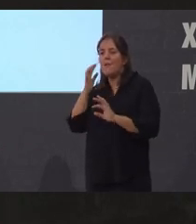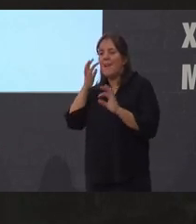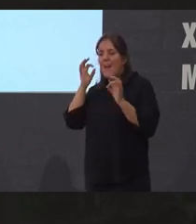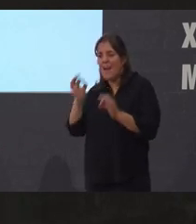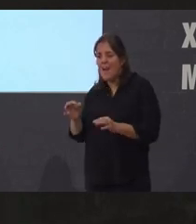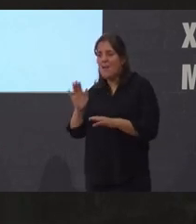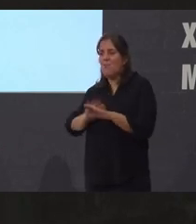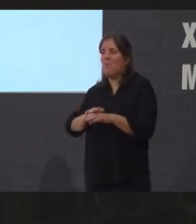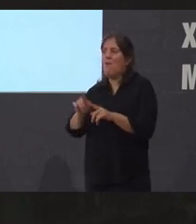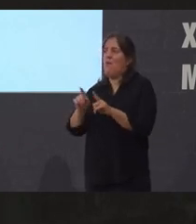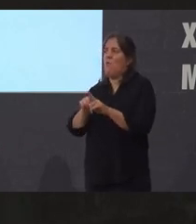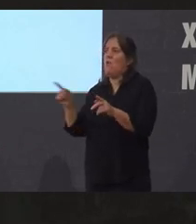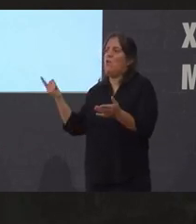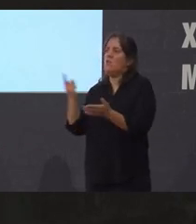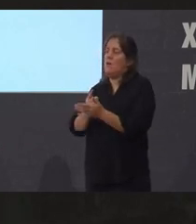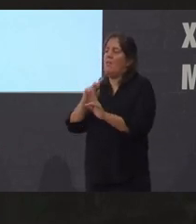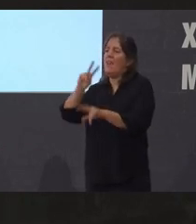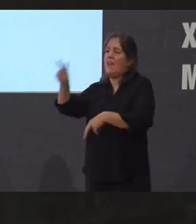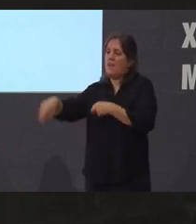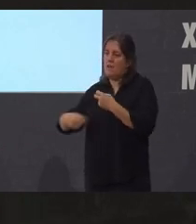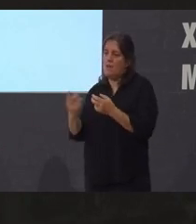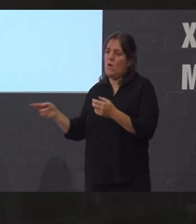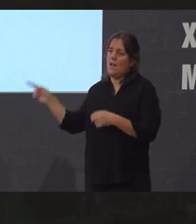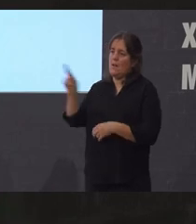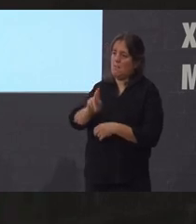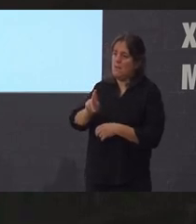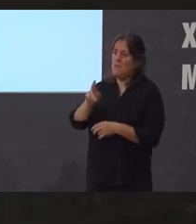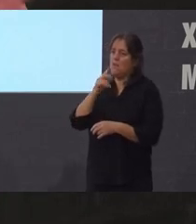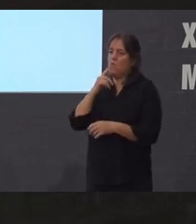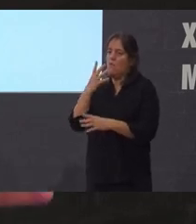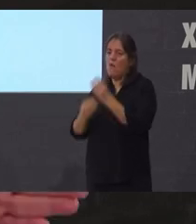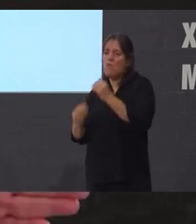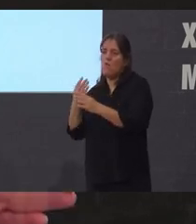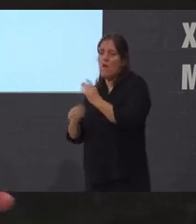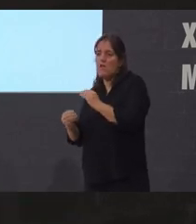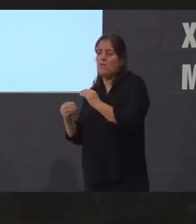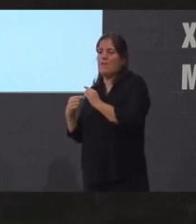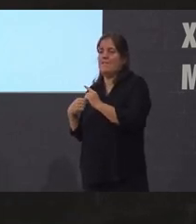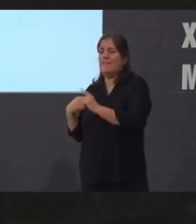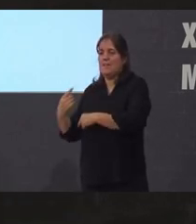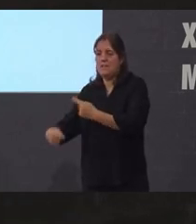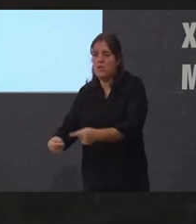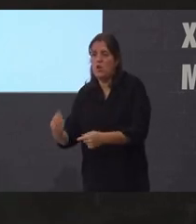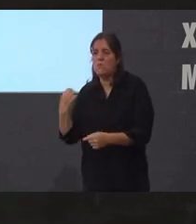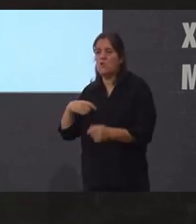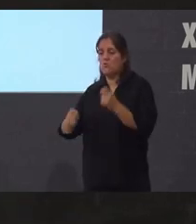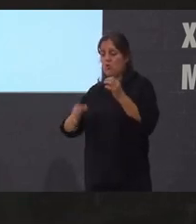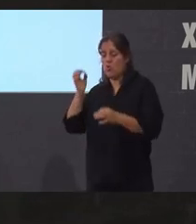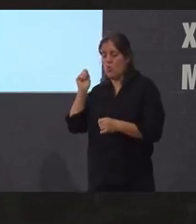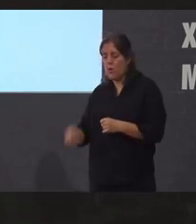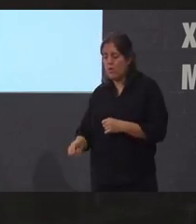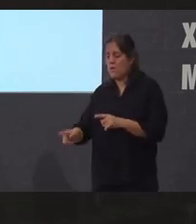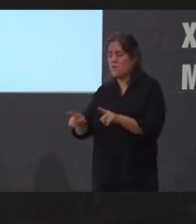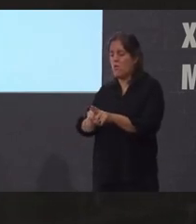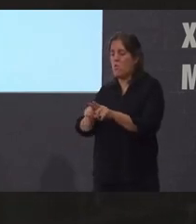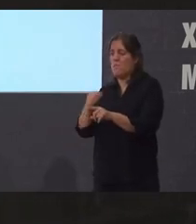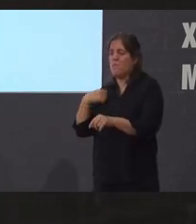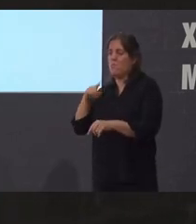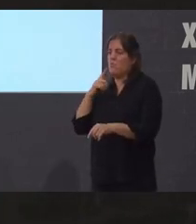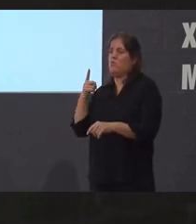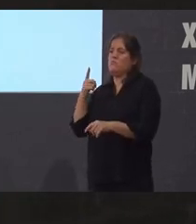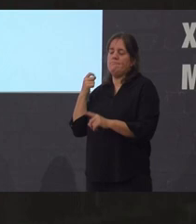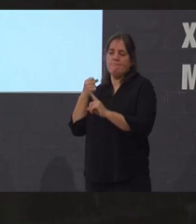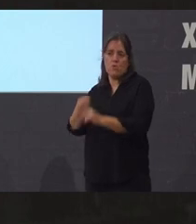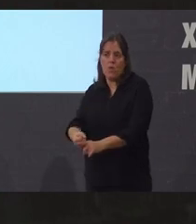para non repetir os errores da transición, de manter os mesmos suíces, os mesmos torturadores,